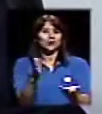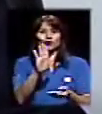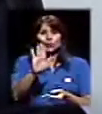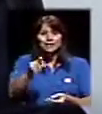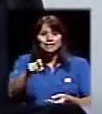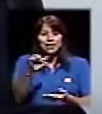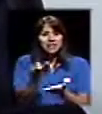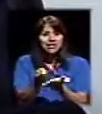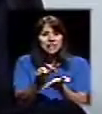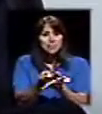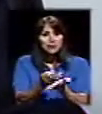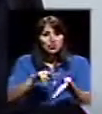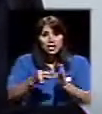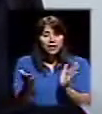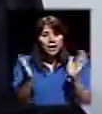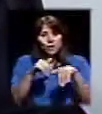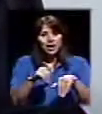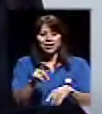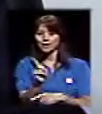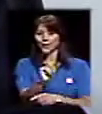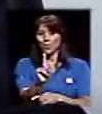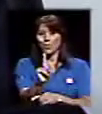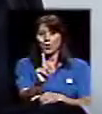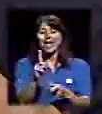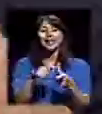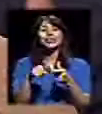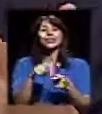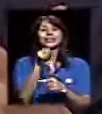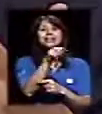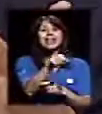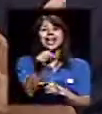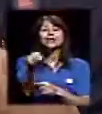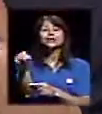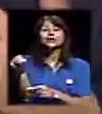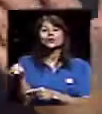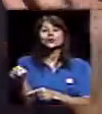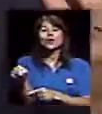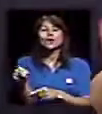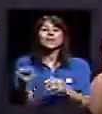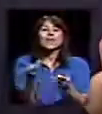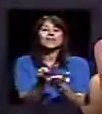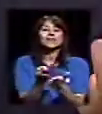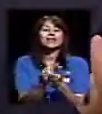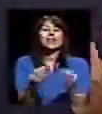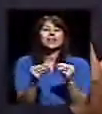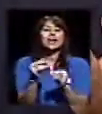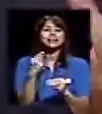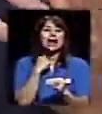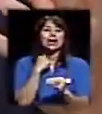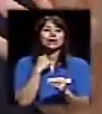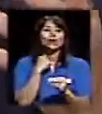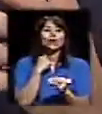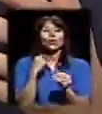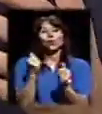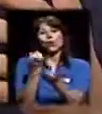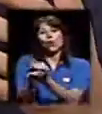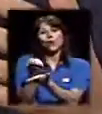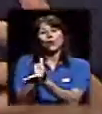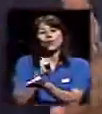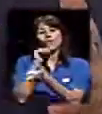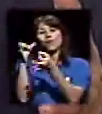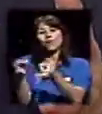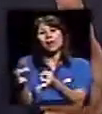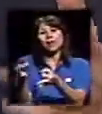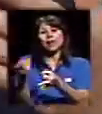desaparece. Entonces van a terminar financiándose más caro en la economía informal, perdiendo no solamente nosotros